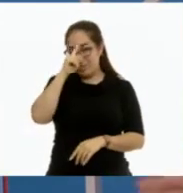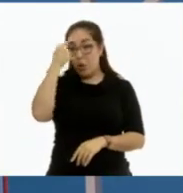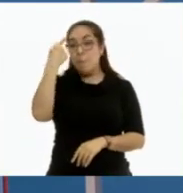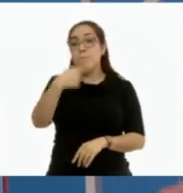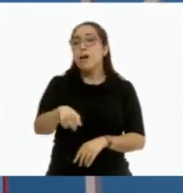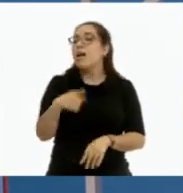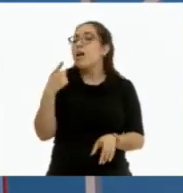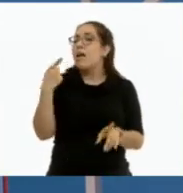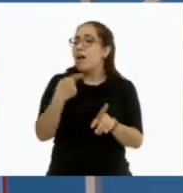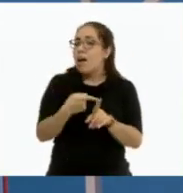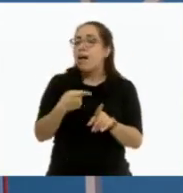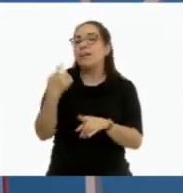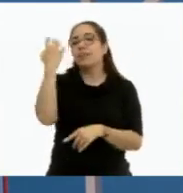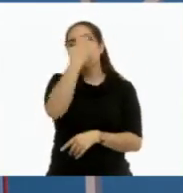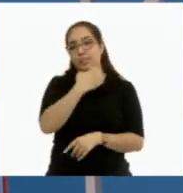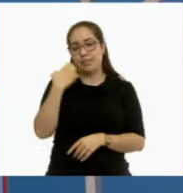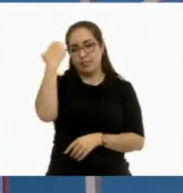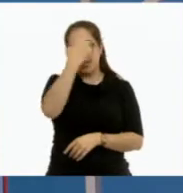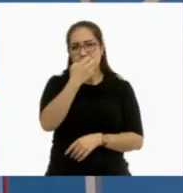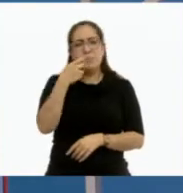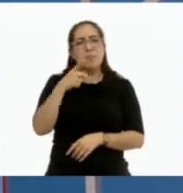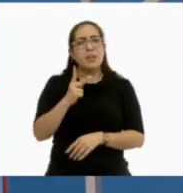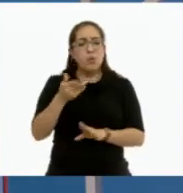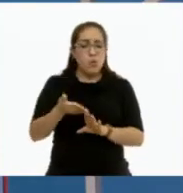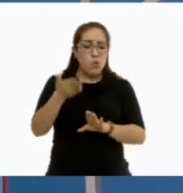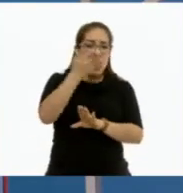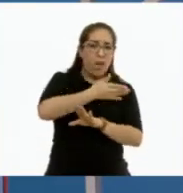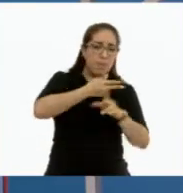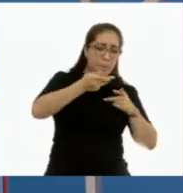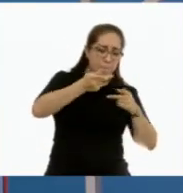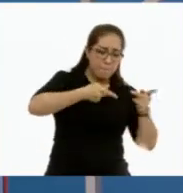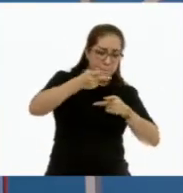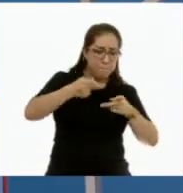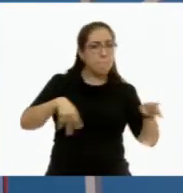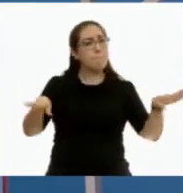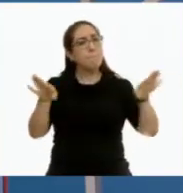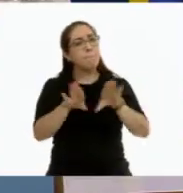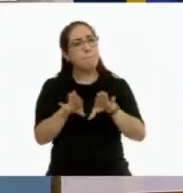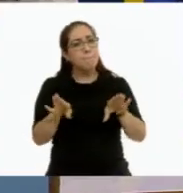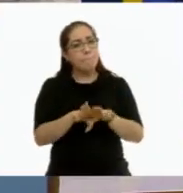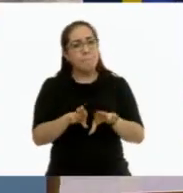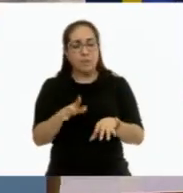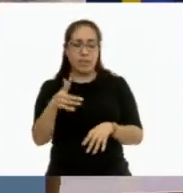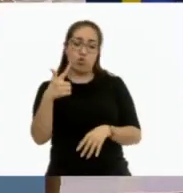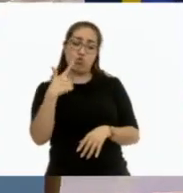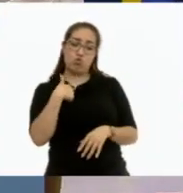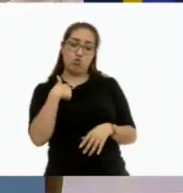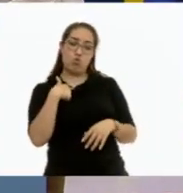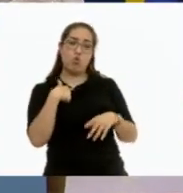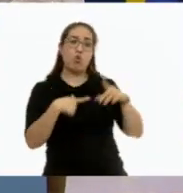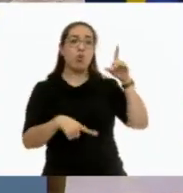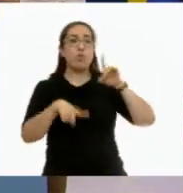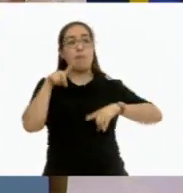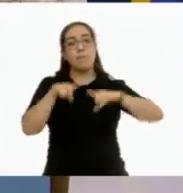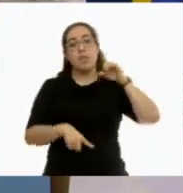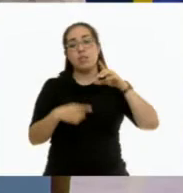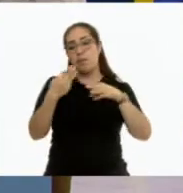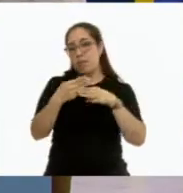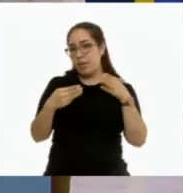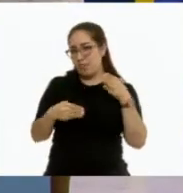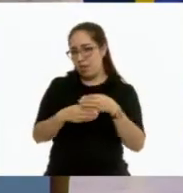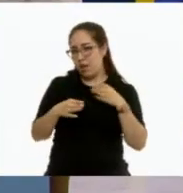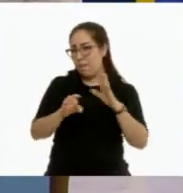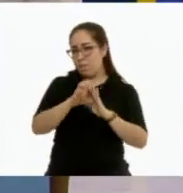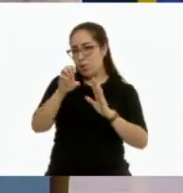examen. Pero, ¿tú cómo te preparas para antes de un examen? Yo, pues dependía de la materia. Por ejemplo, si